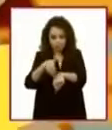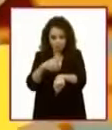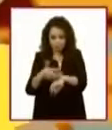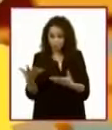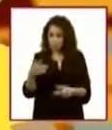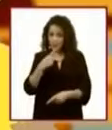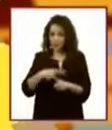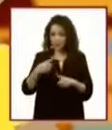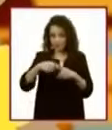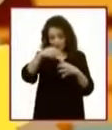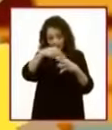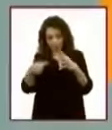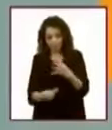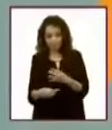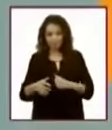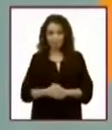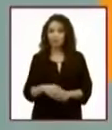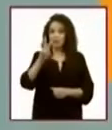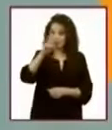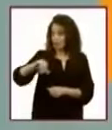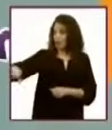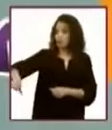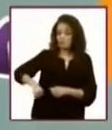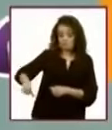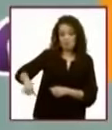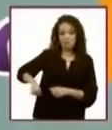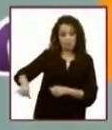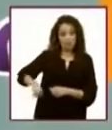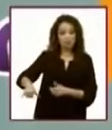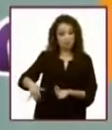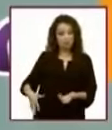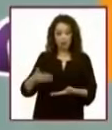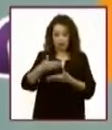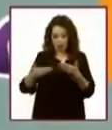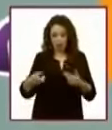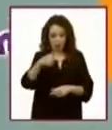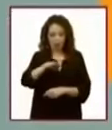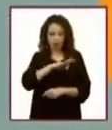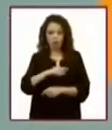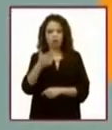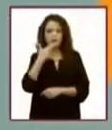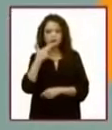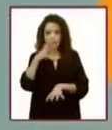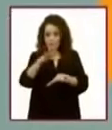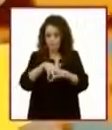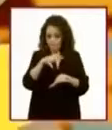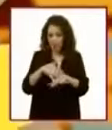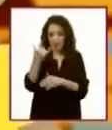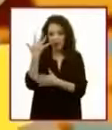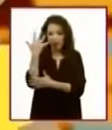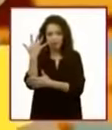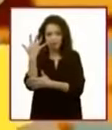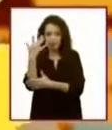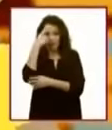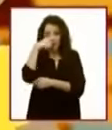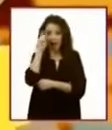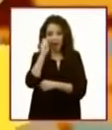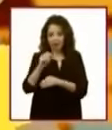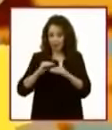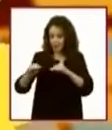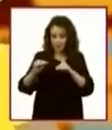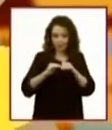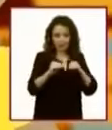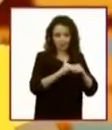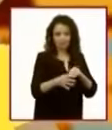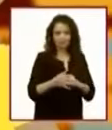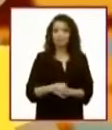¡Qué interesante! Ahora puedes usar tus dedos o pies para medir, Mateo. Sí, será lo primero que haré